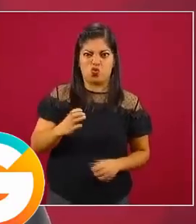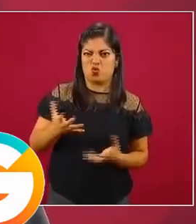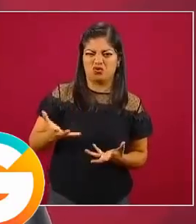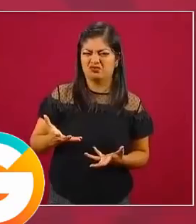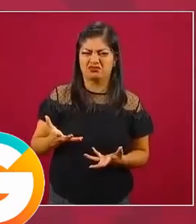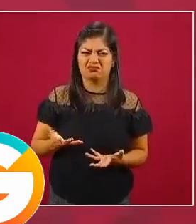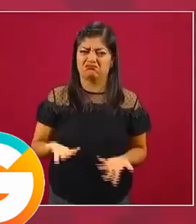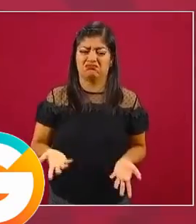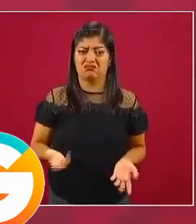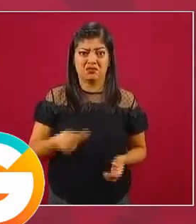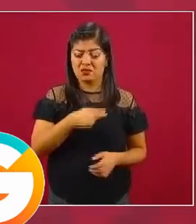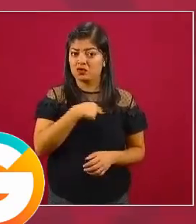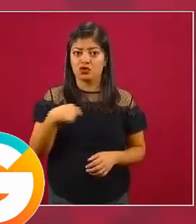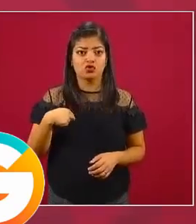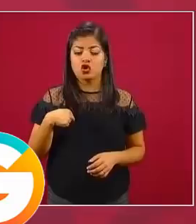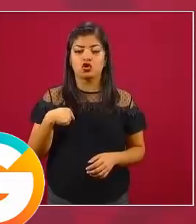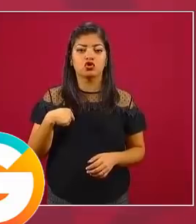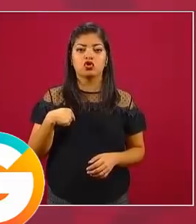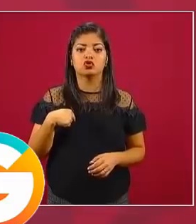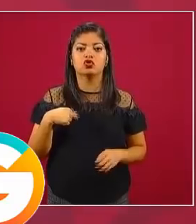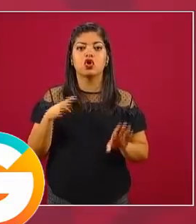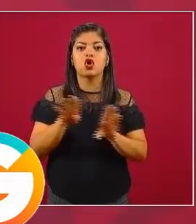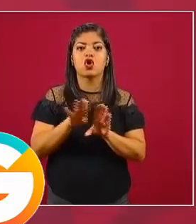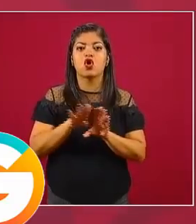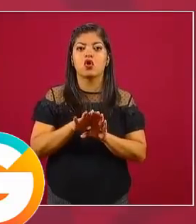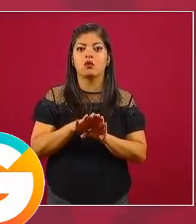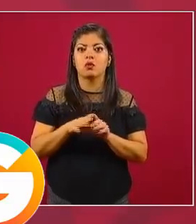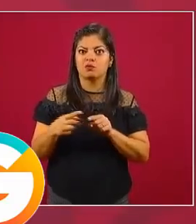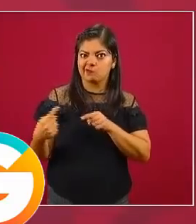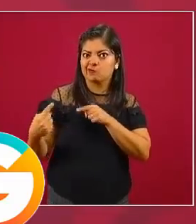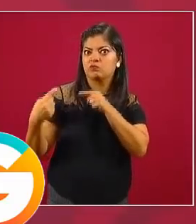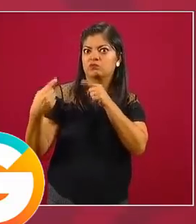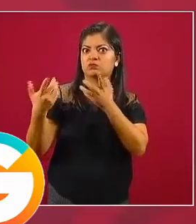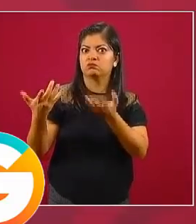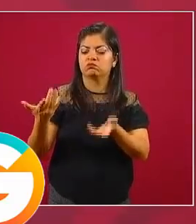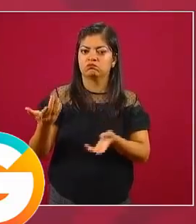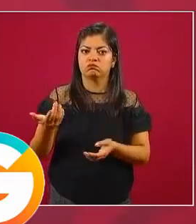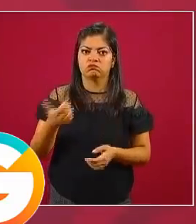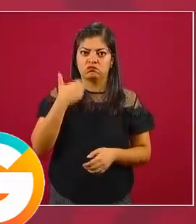No vamos a declarar la guerra,